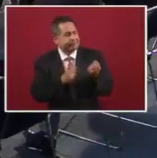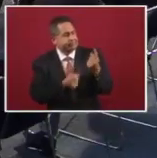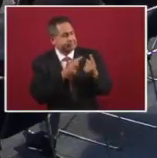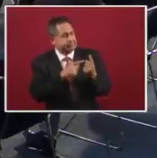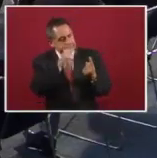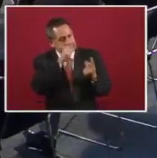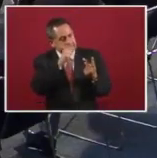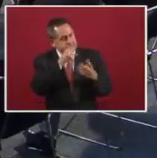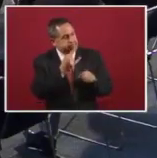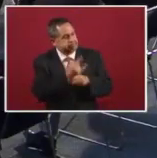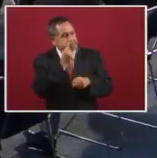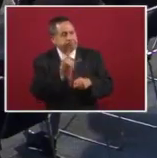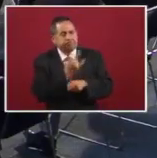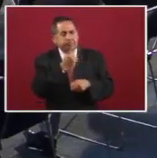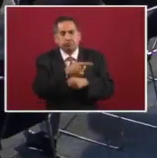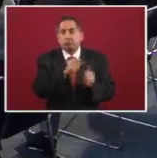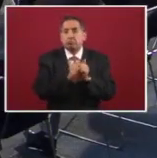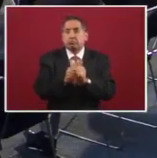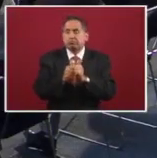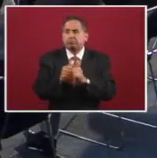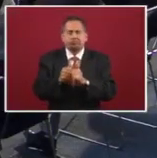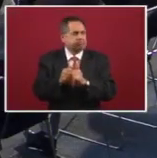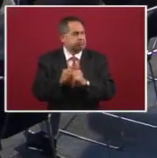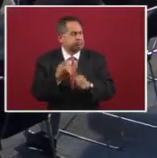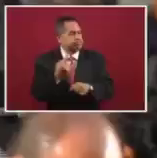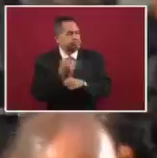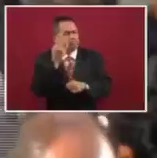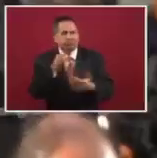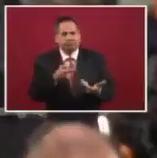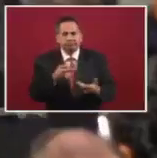subió con usted. Los ciudadanos